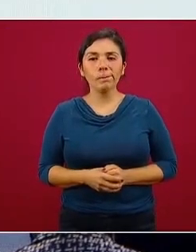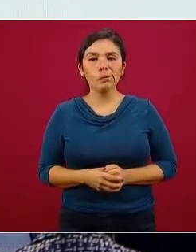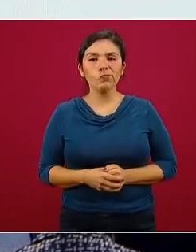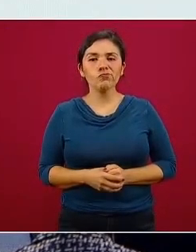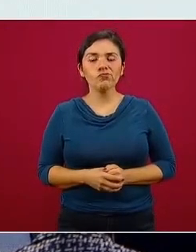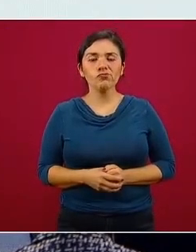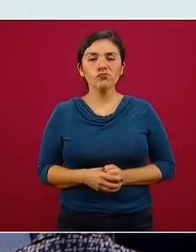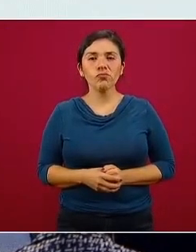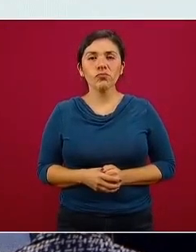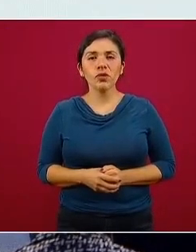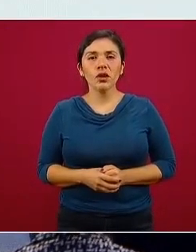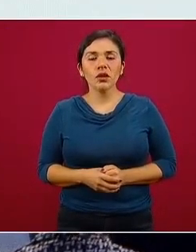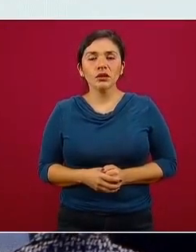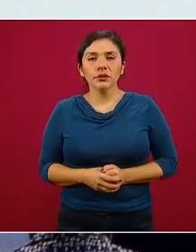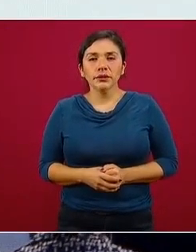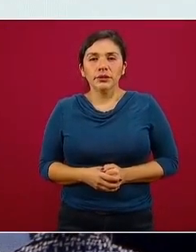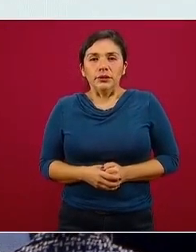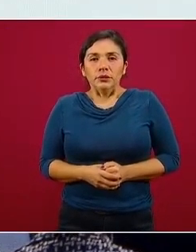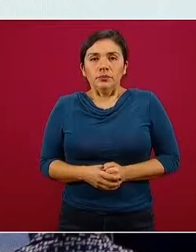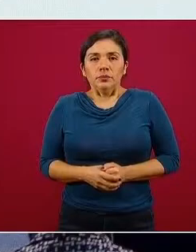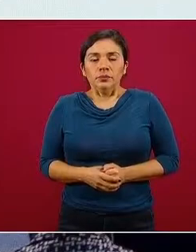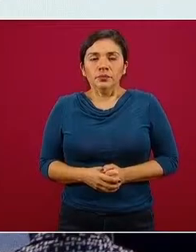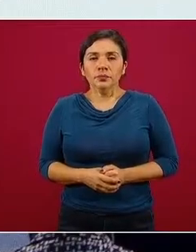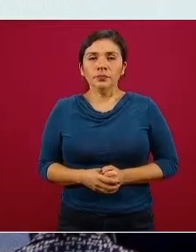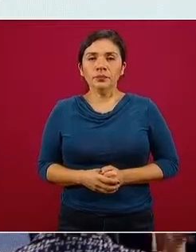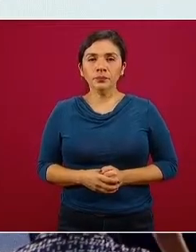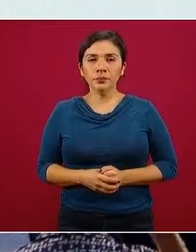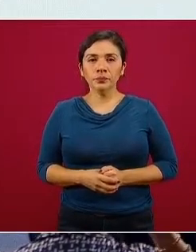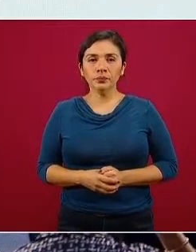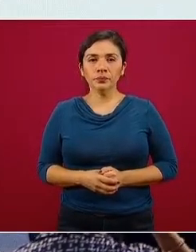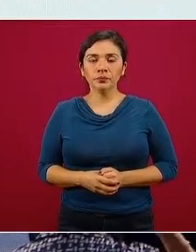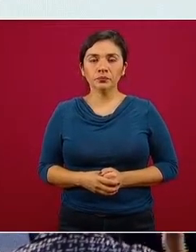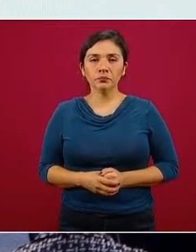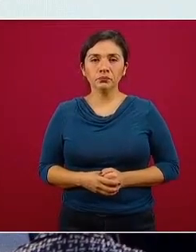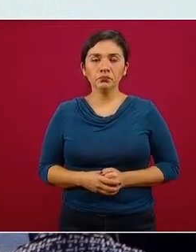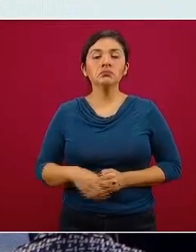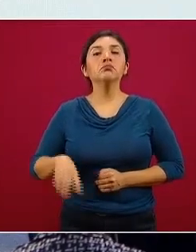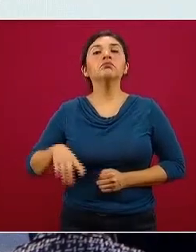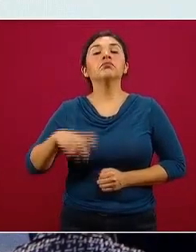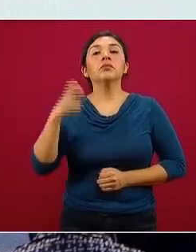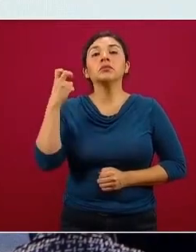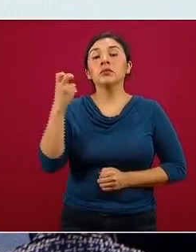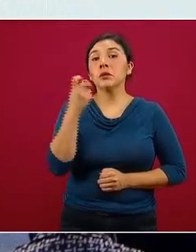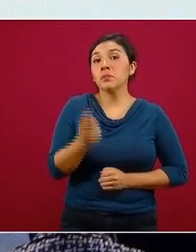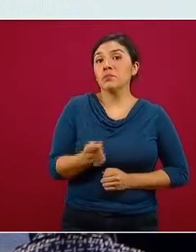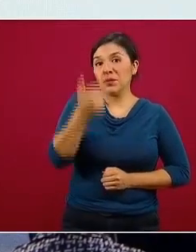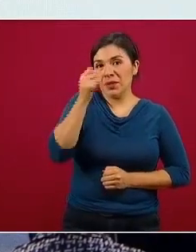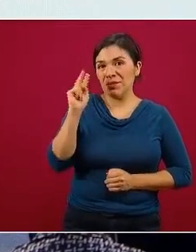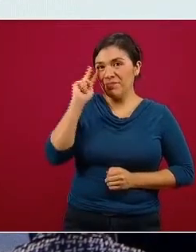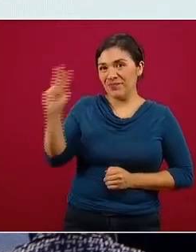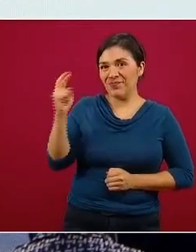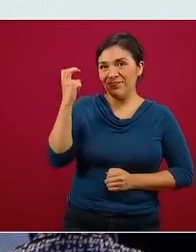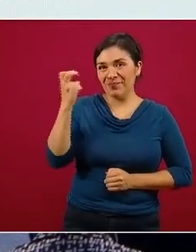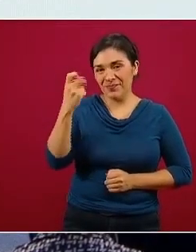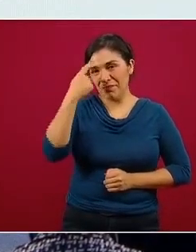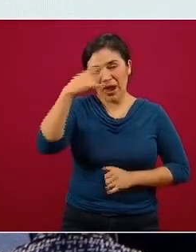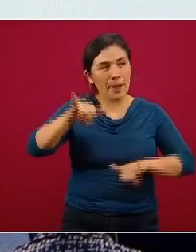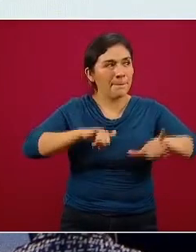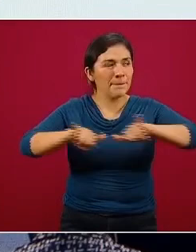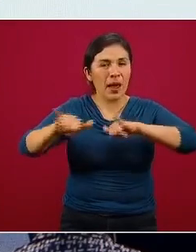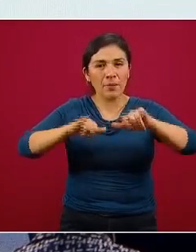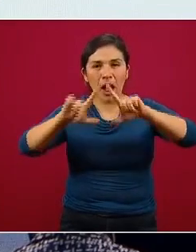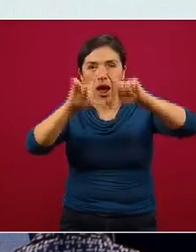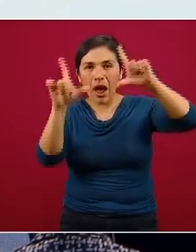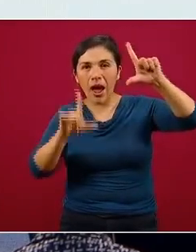es ahora la del panorama, dado que vamos a dejar todo el tiempo posterior para revisar en su momento el